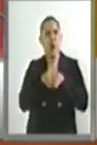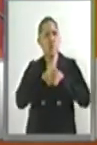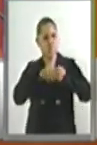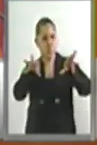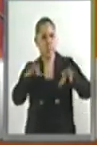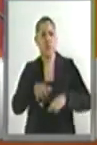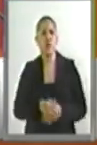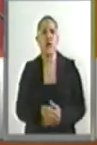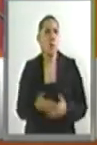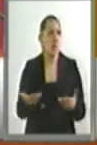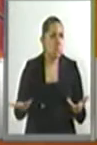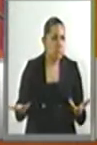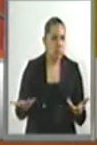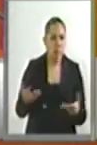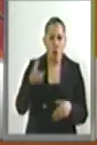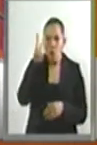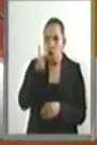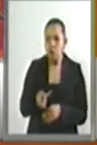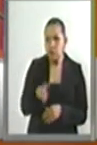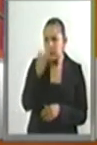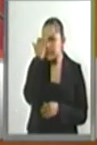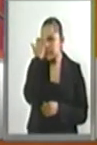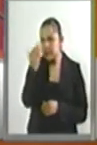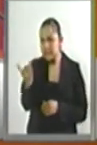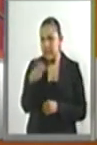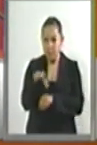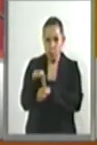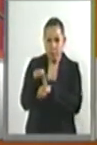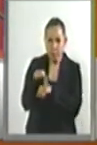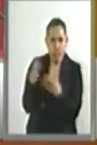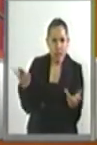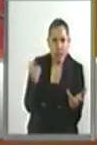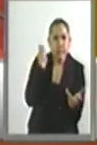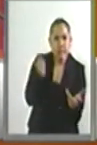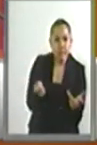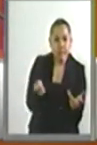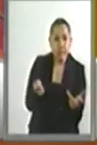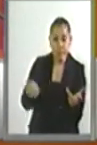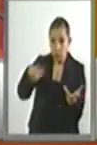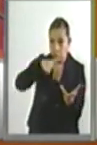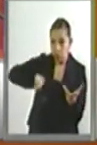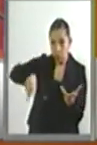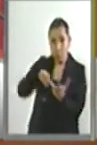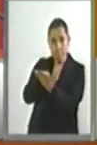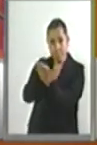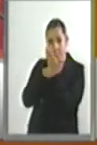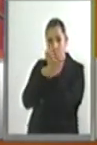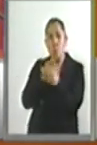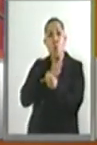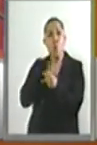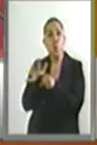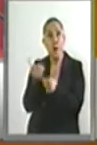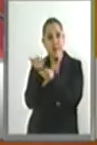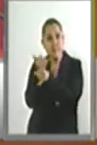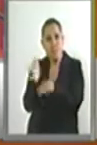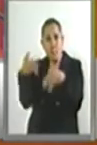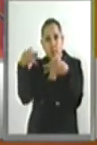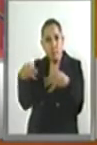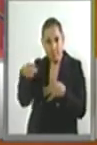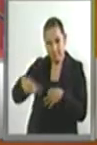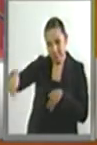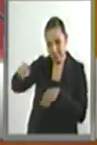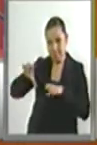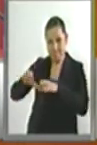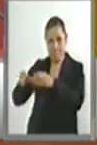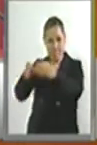la realidad es que desconocemos la información con la que las entidades públicas tomaron las